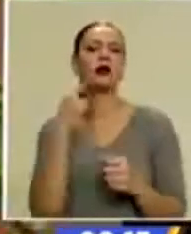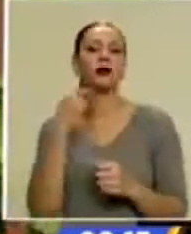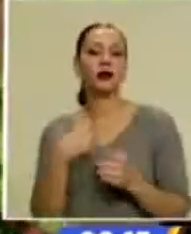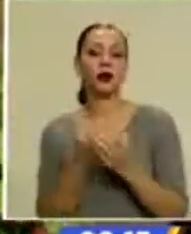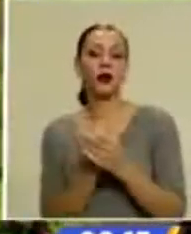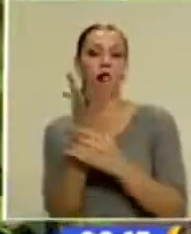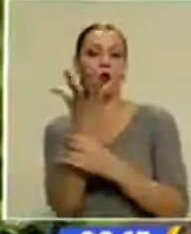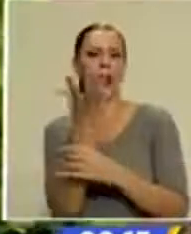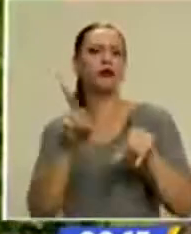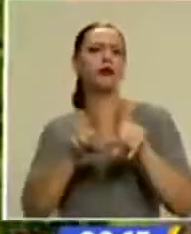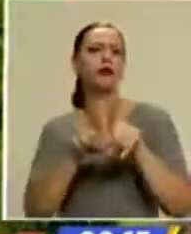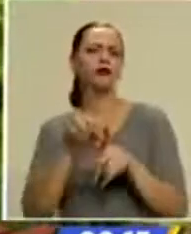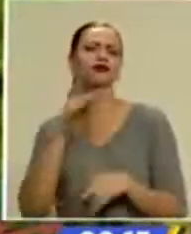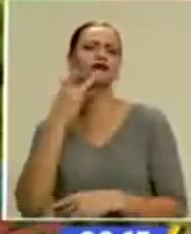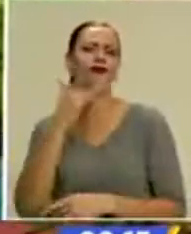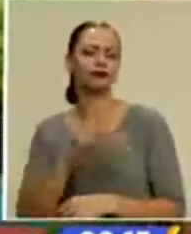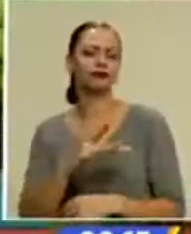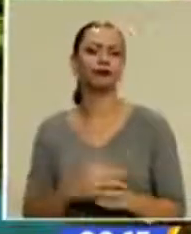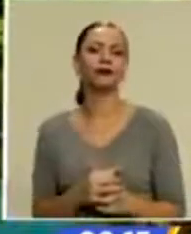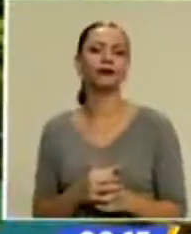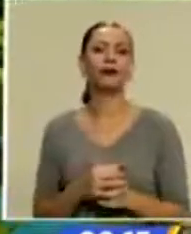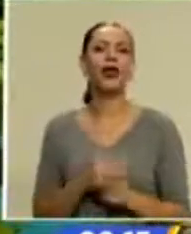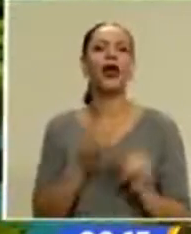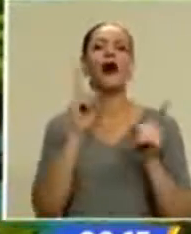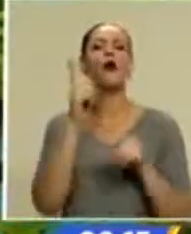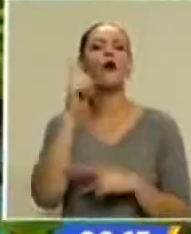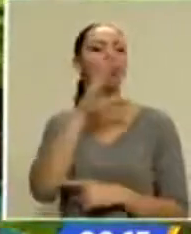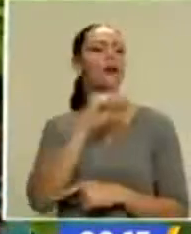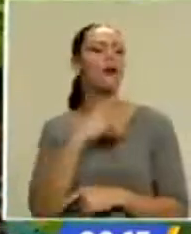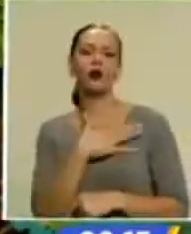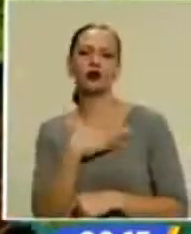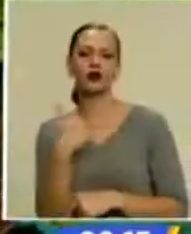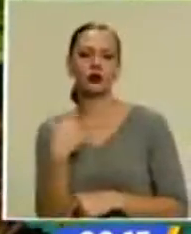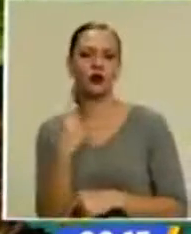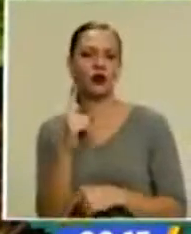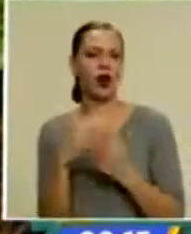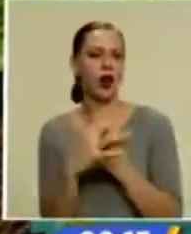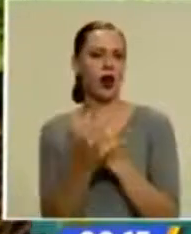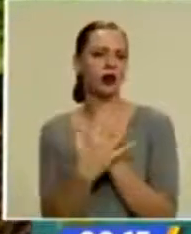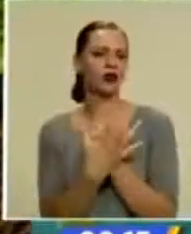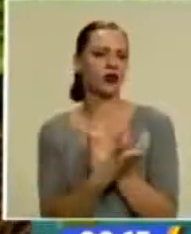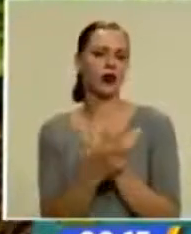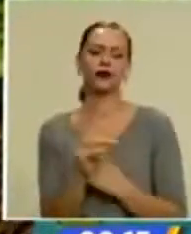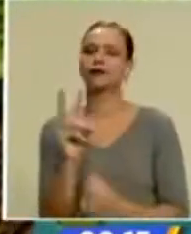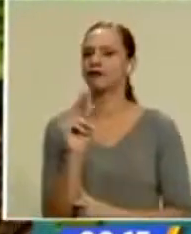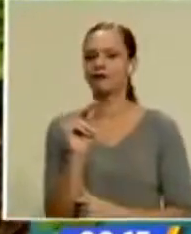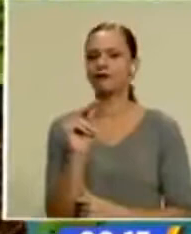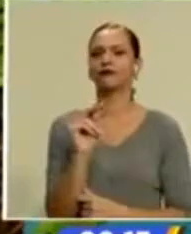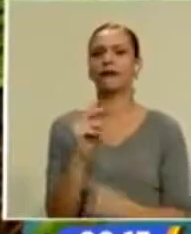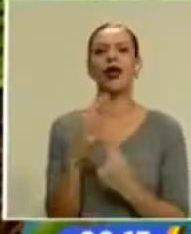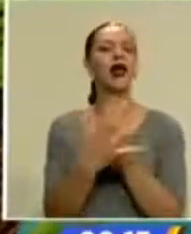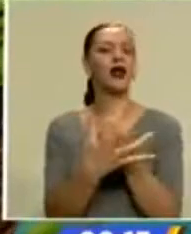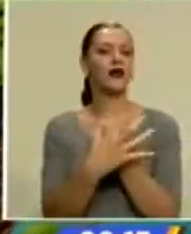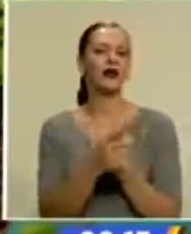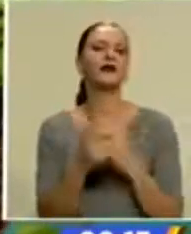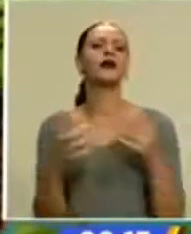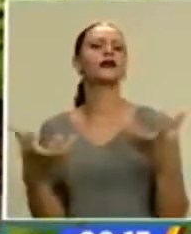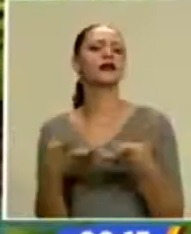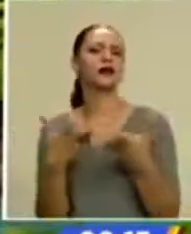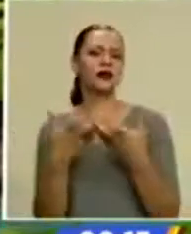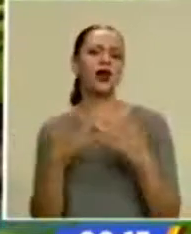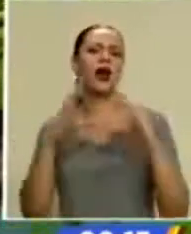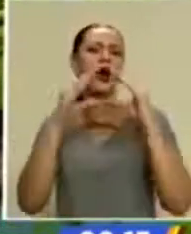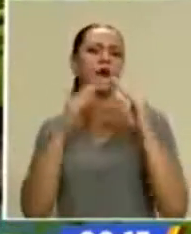culantro, riquísimo. Entonces, adivina qué es lo que no me gusta. No sé, la lechuga. Jamás. La lechuga es muy rica, la ensalada, hasta